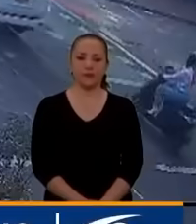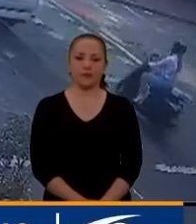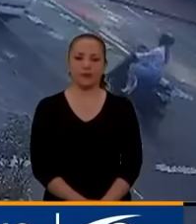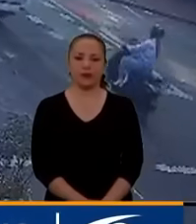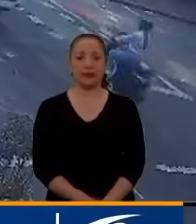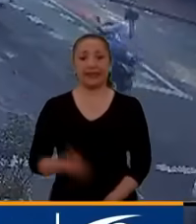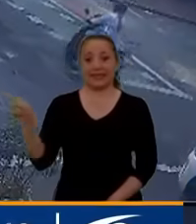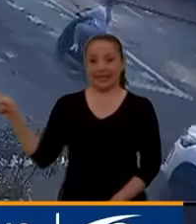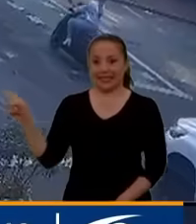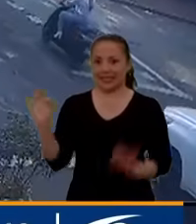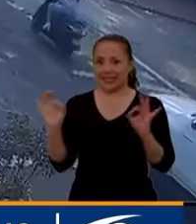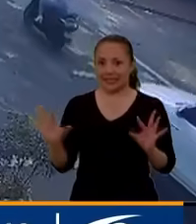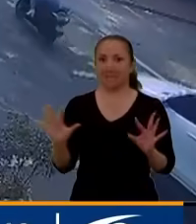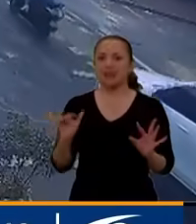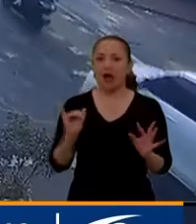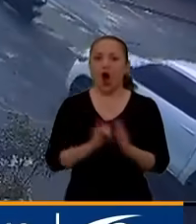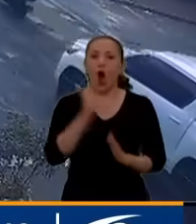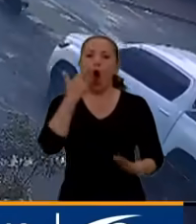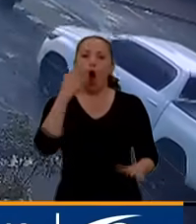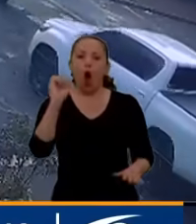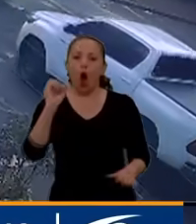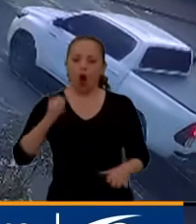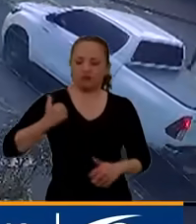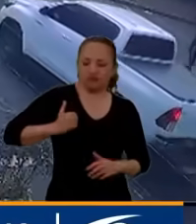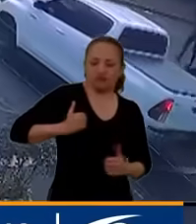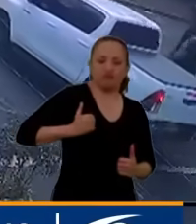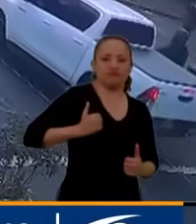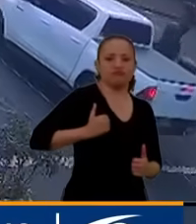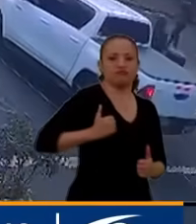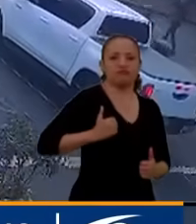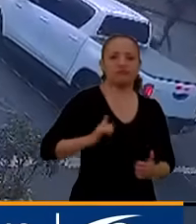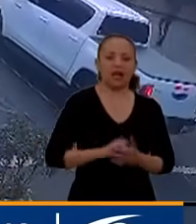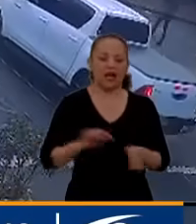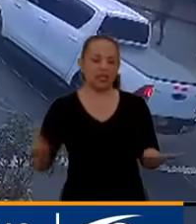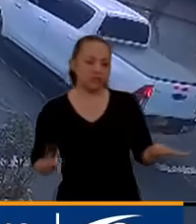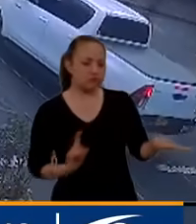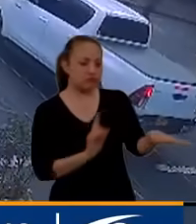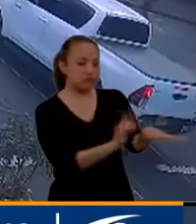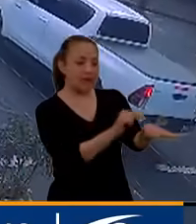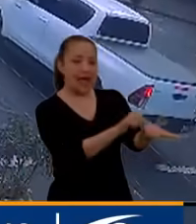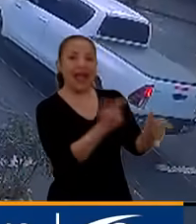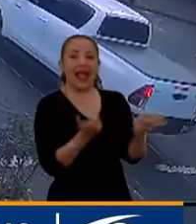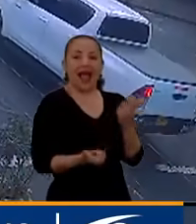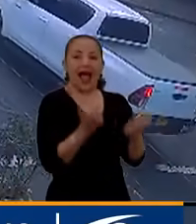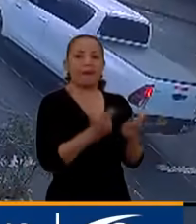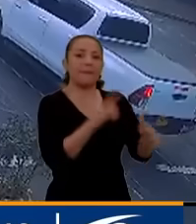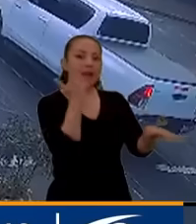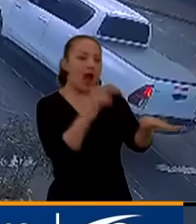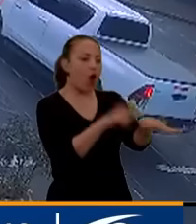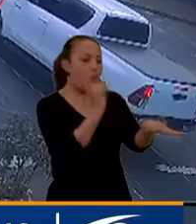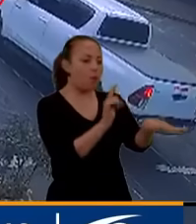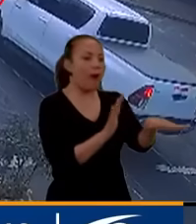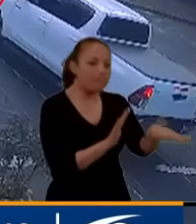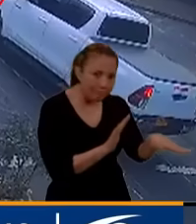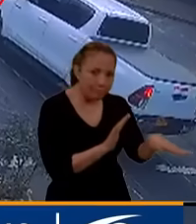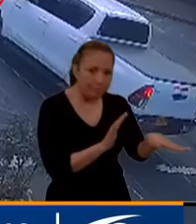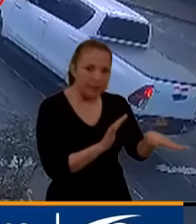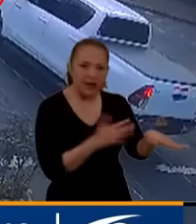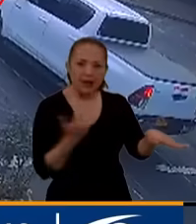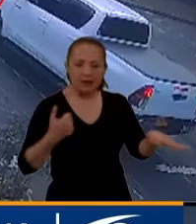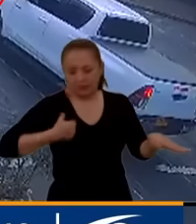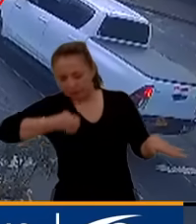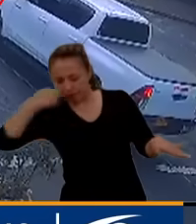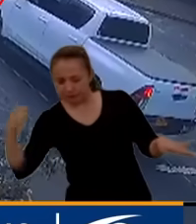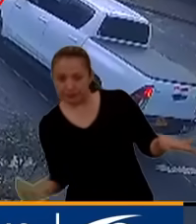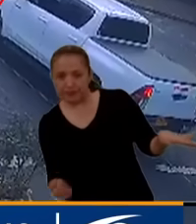Este es el momento en el que un hombre que porta un morral se acerca a la camioneta blanca aprovechando que se encontraba detenida. Se descuelga la